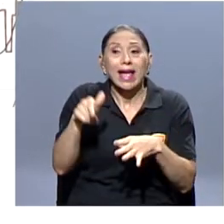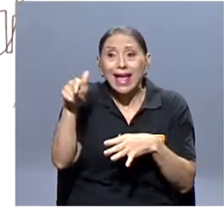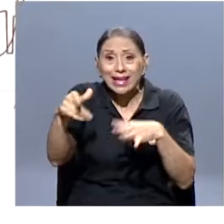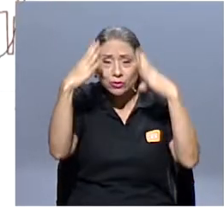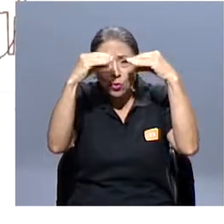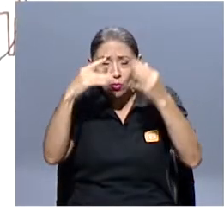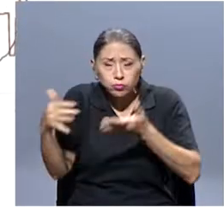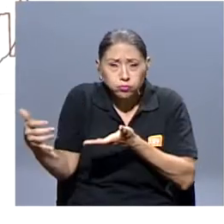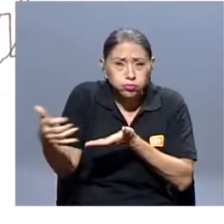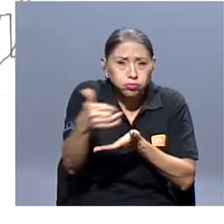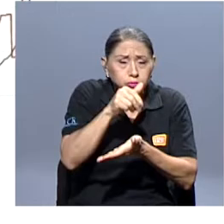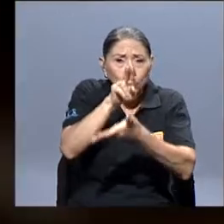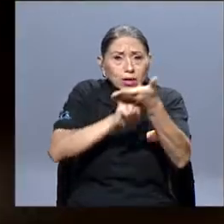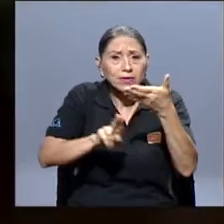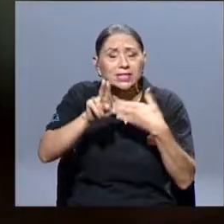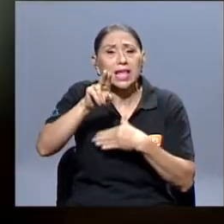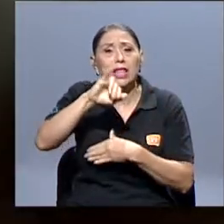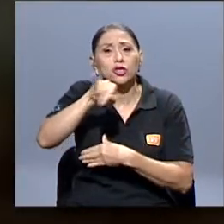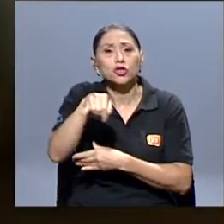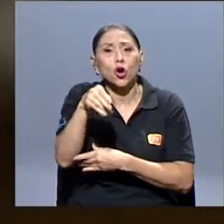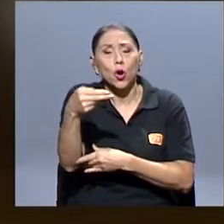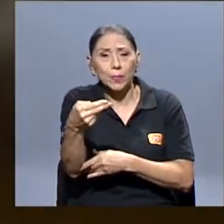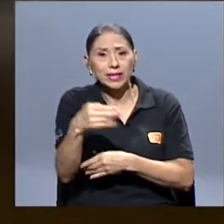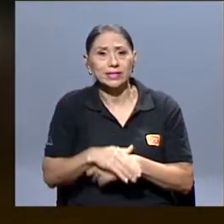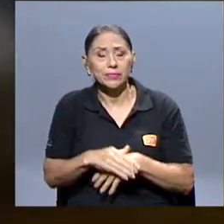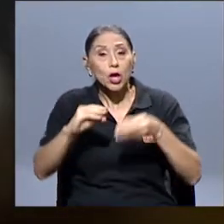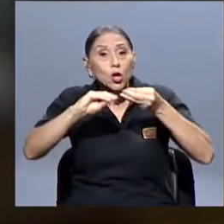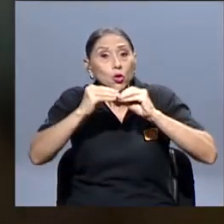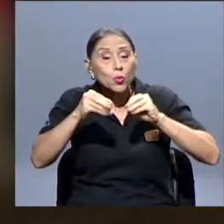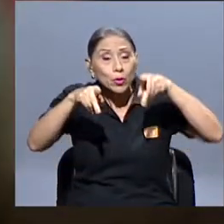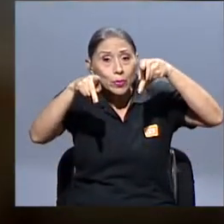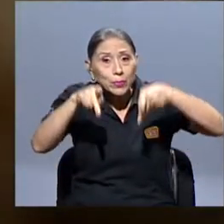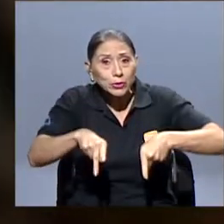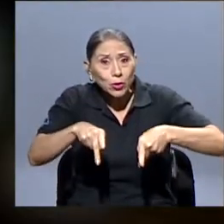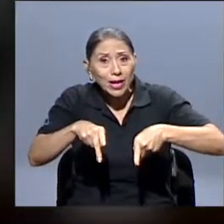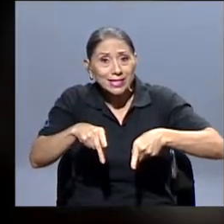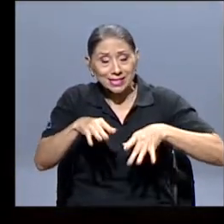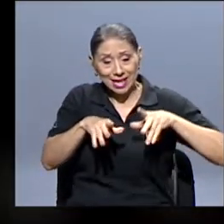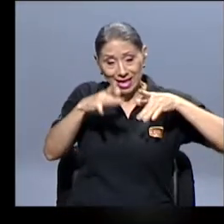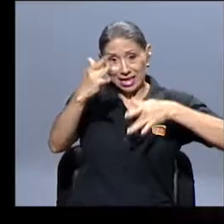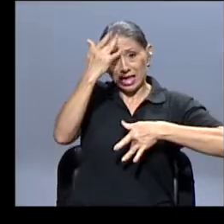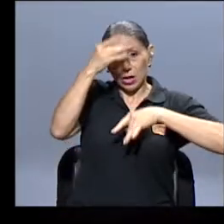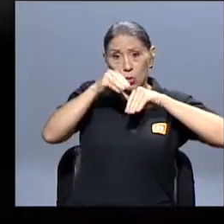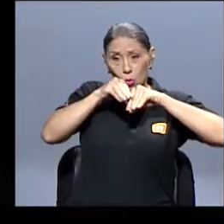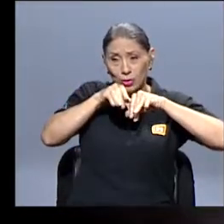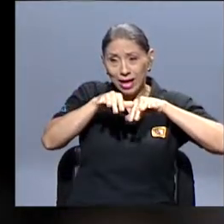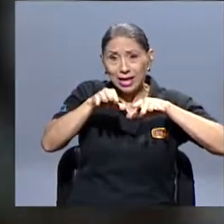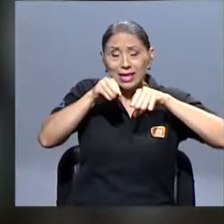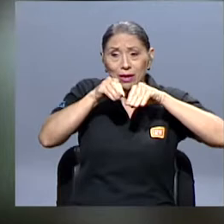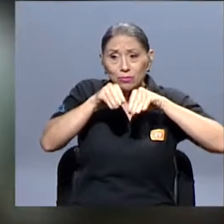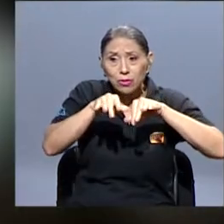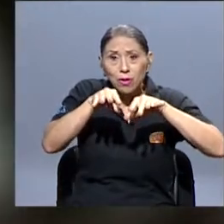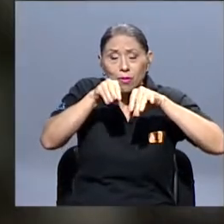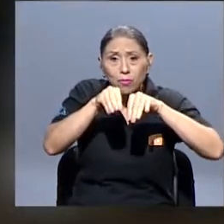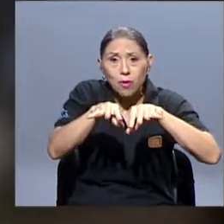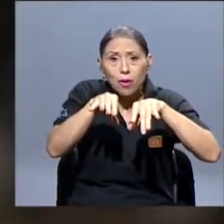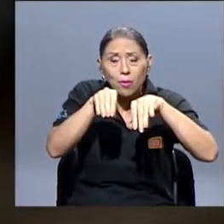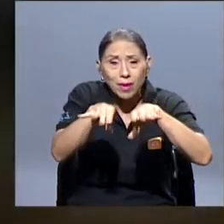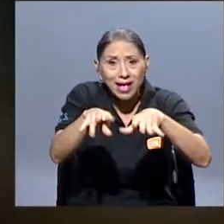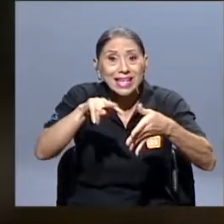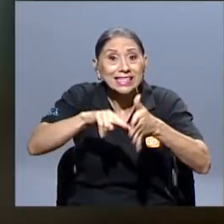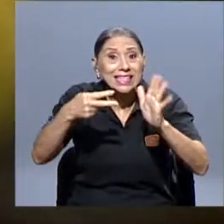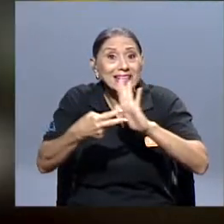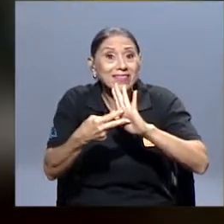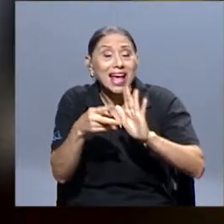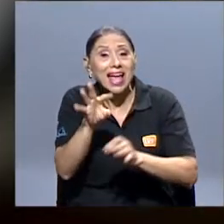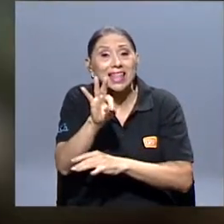Universidad Johns Hopkins. El número promedio de personas que contagia a cada infectado durante todo el tiempo que es contagioso, es decir, la